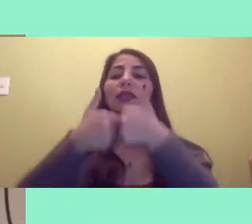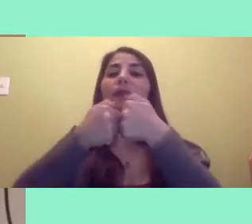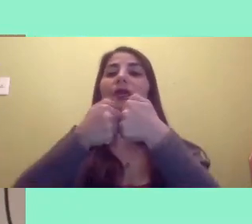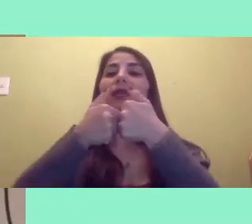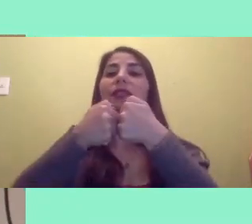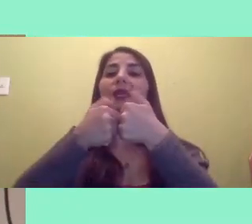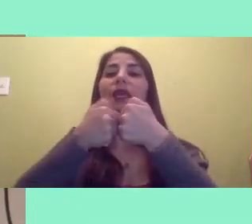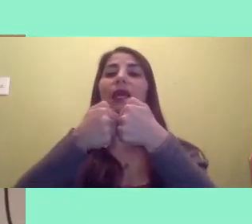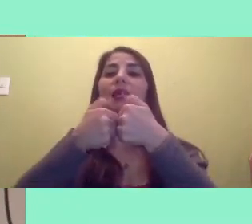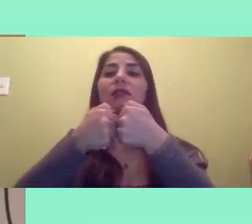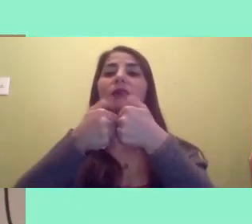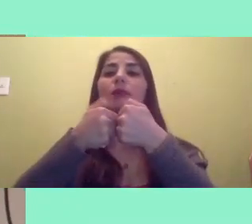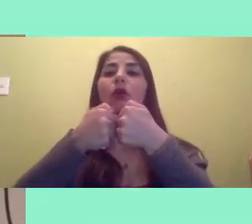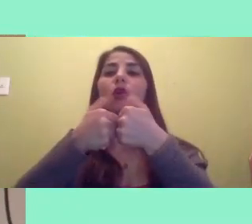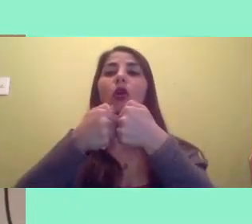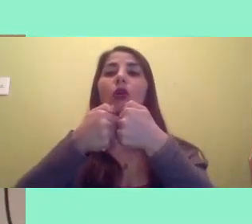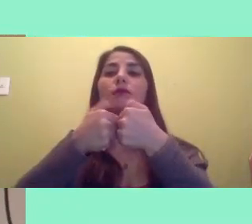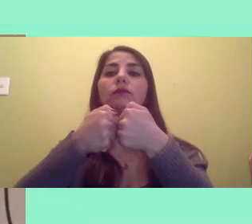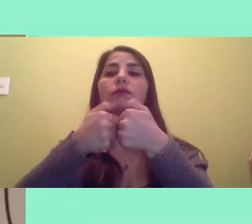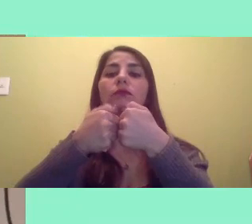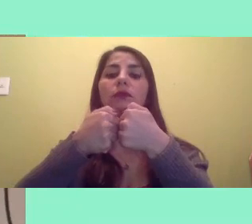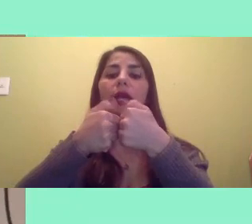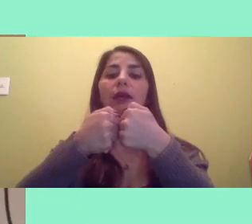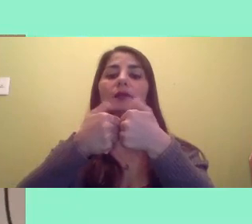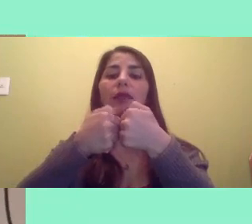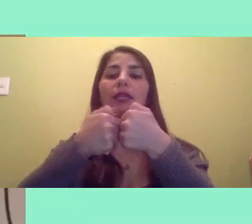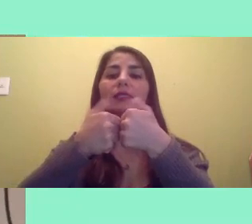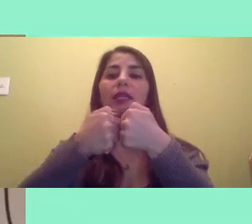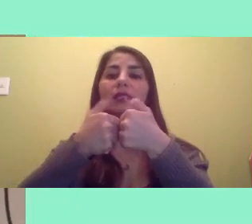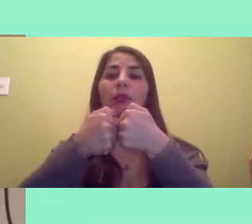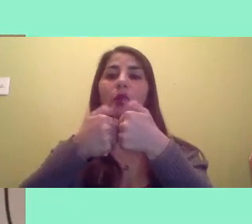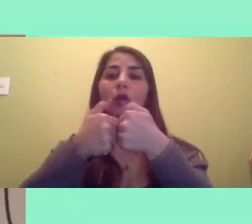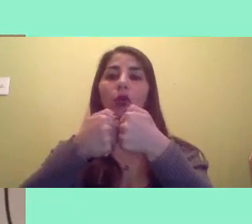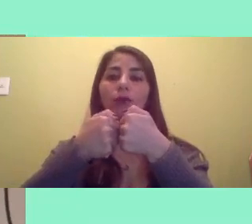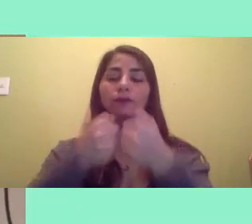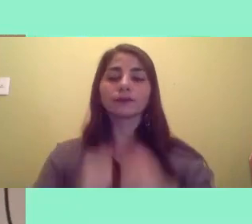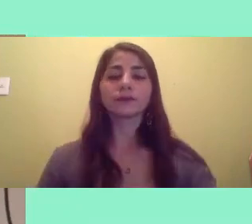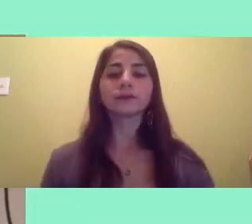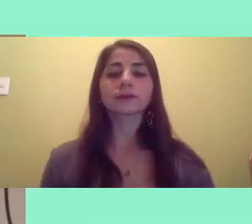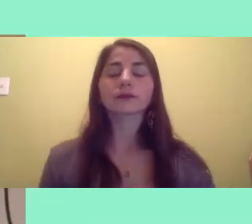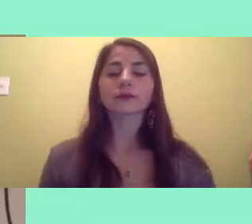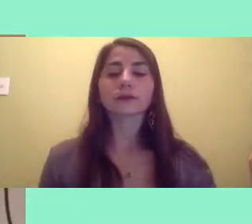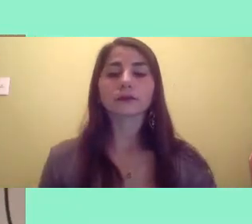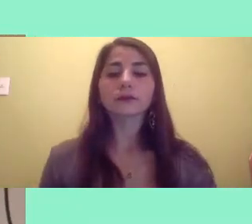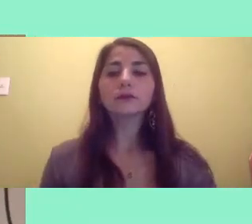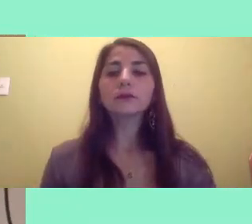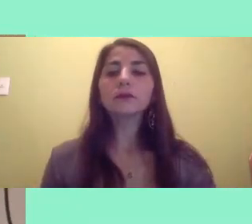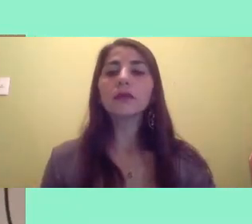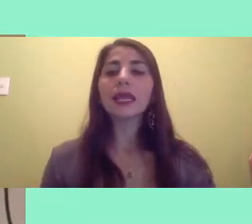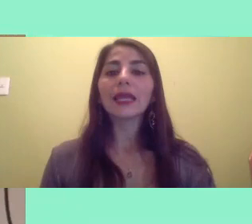Novio. También así es pololo, ¿ya? También así se dice pololo.